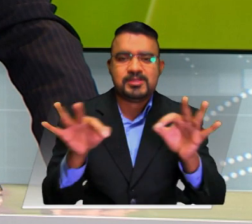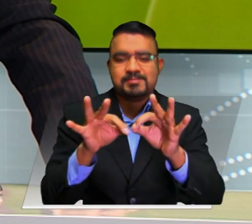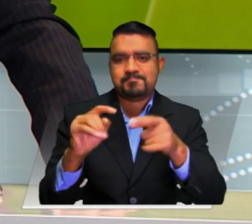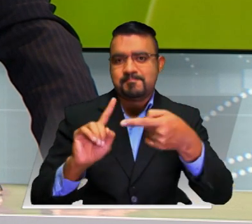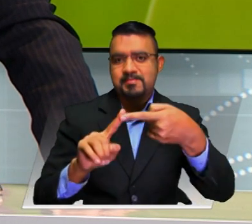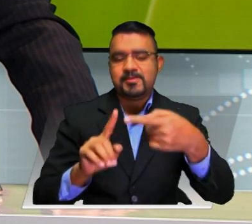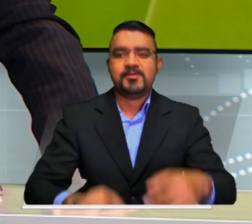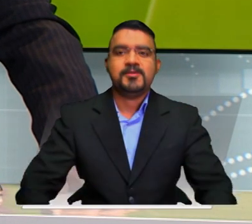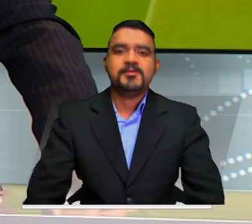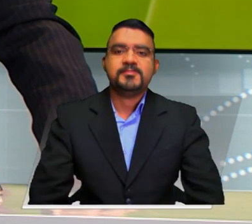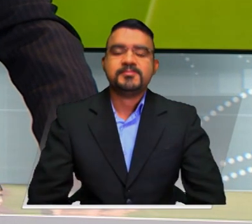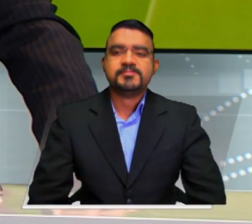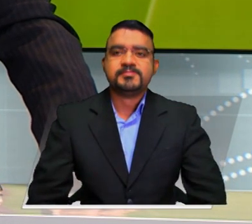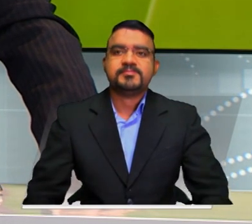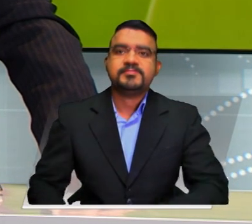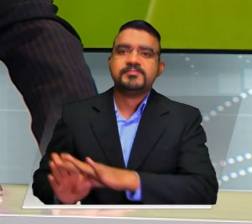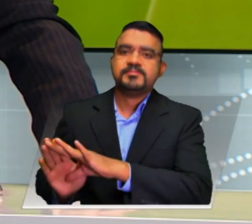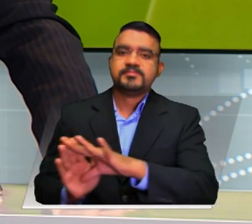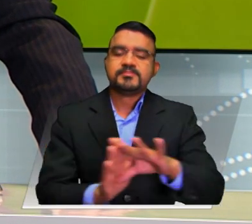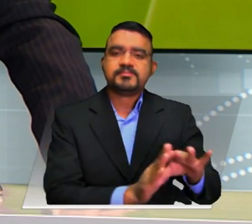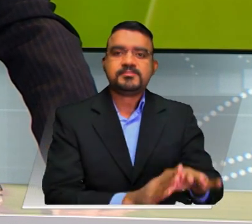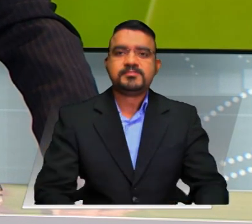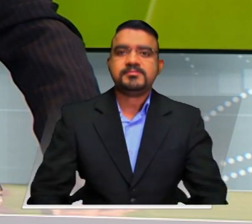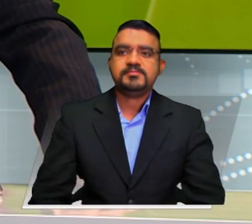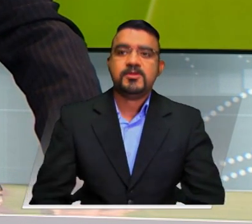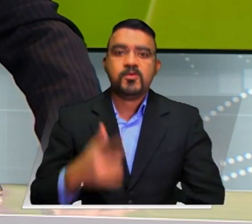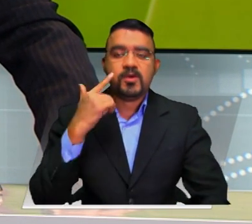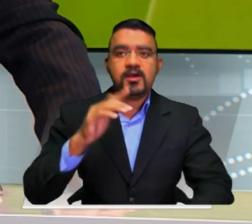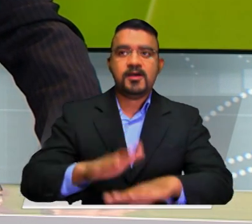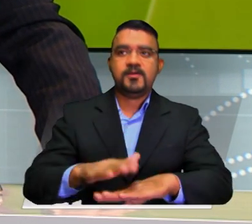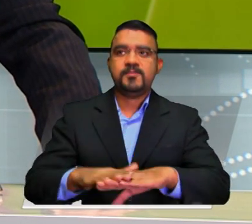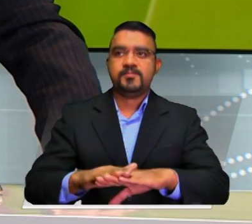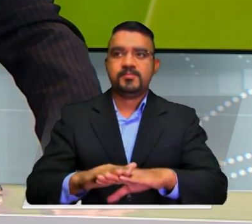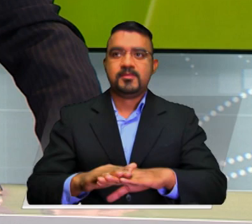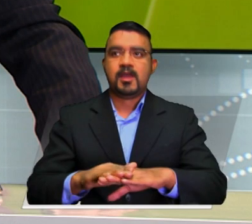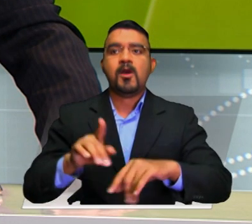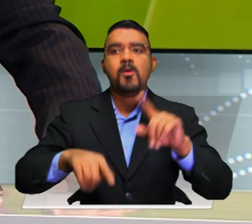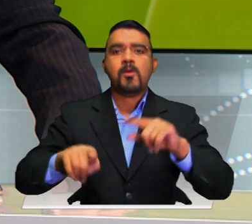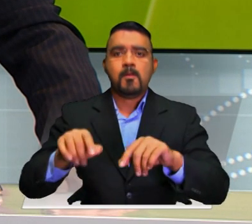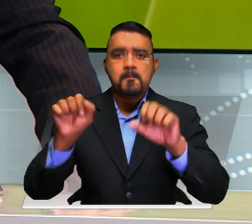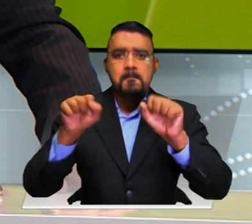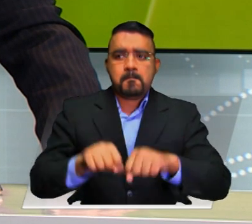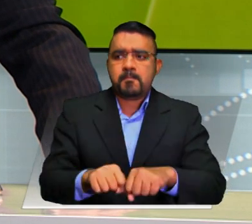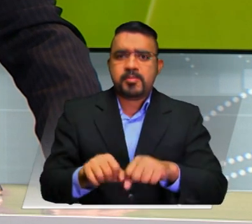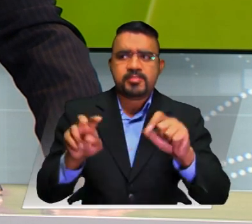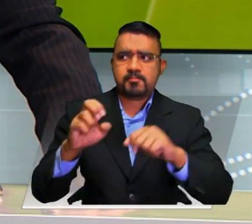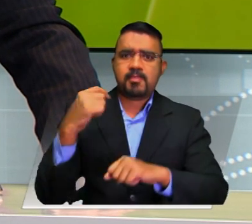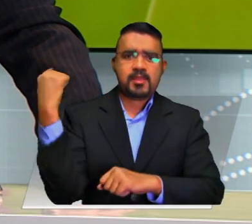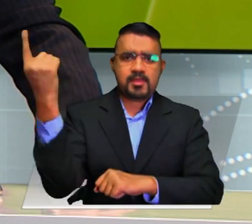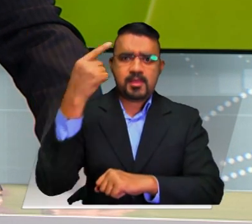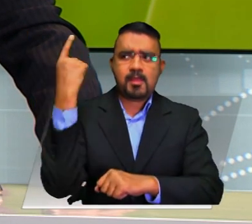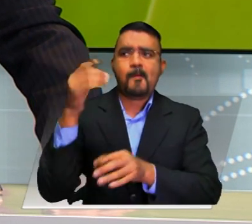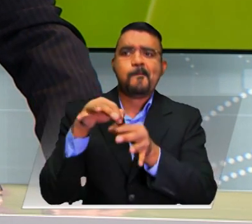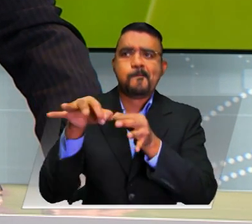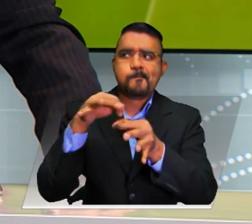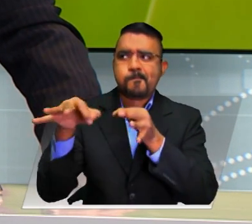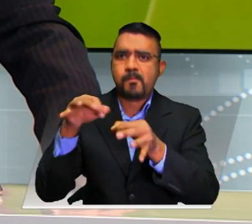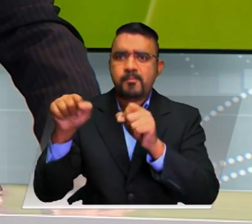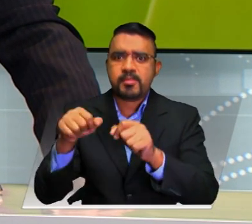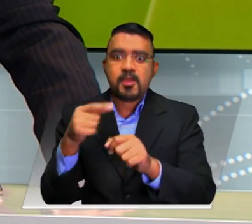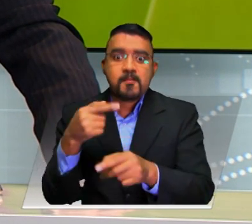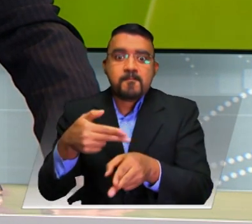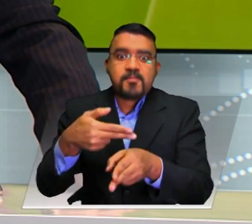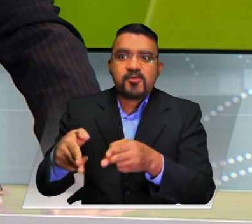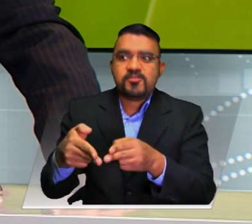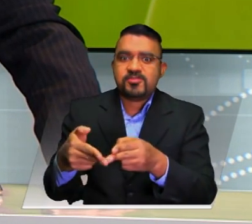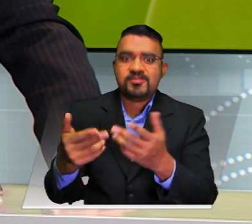los demás municipios del departamento de antioquia se preparan para integrarse al plan nacional de vacunación aseguran que están esperando la llegada